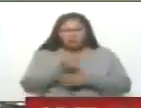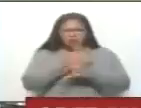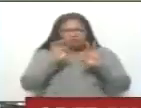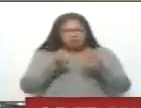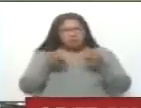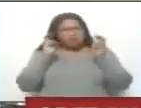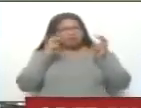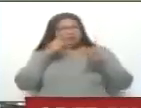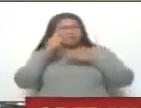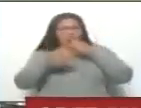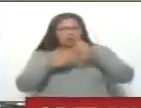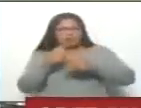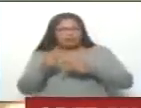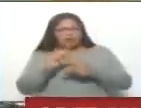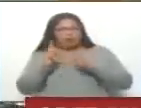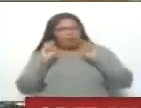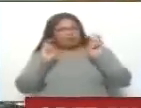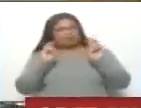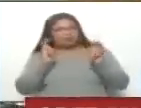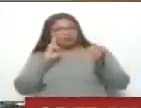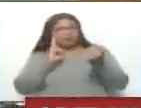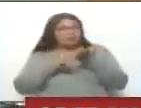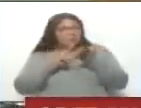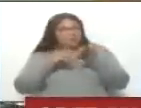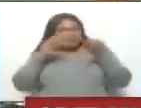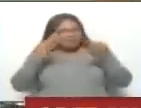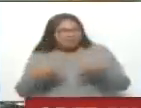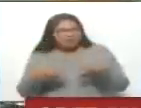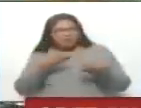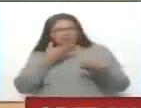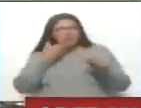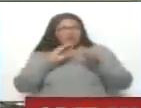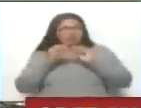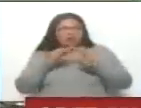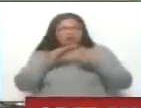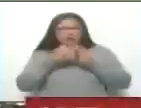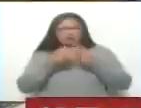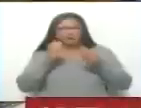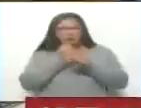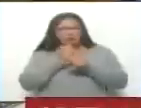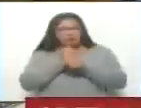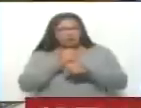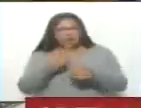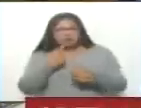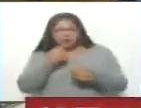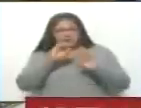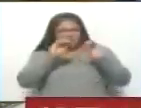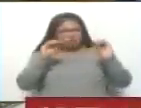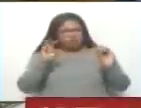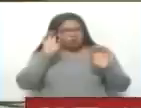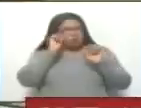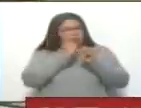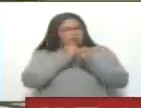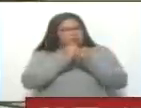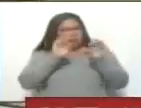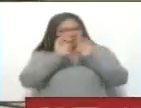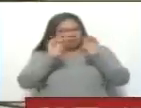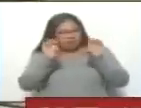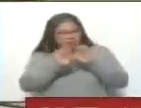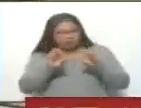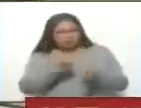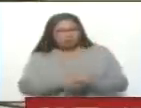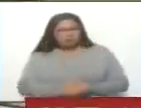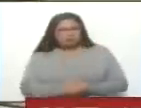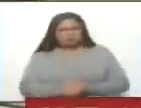tema político y no el tema de verdad, verdad, de mejorar las condiciones de los trabajadores. ¿Qué le digo yo a los trabajadores de la educación?